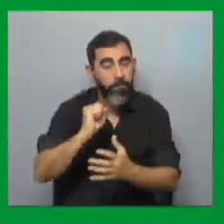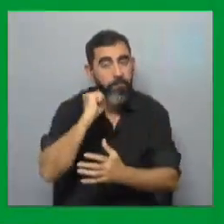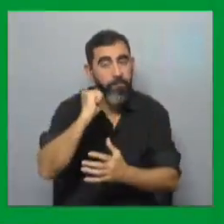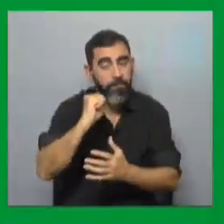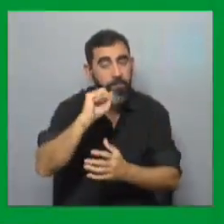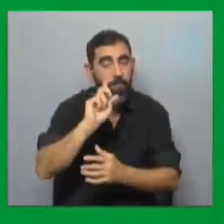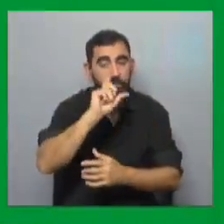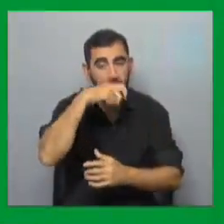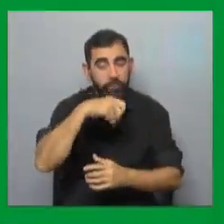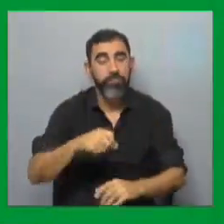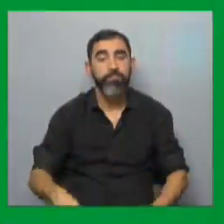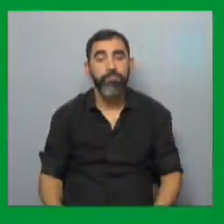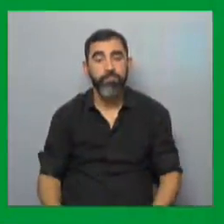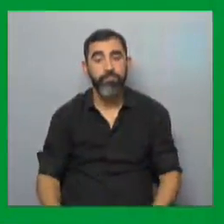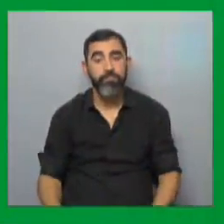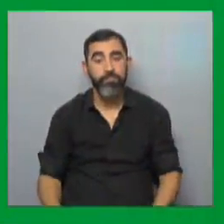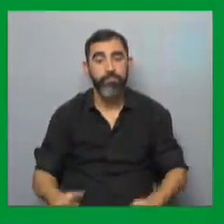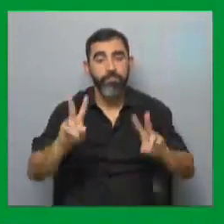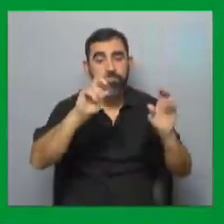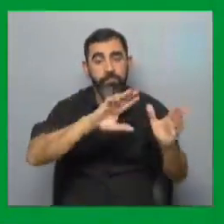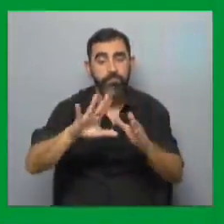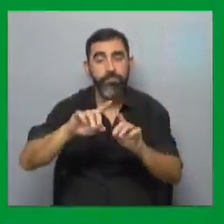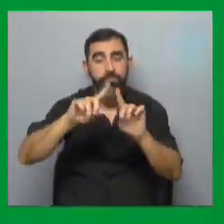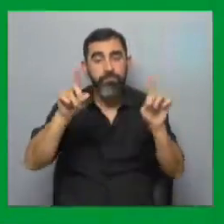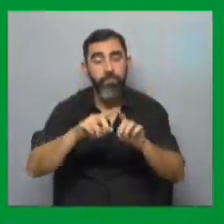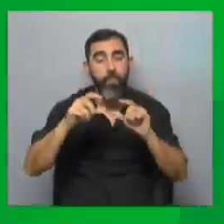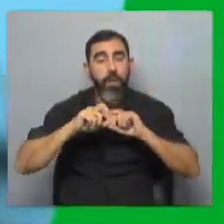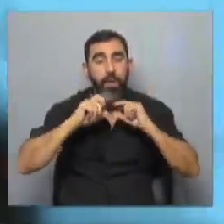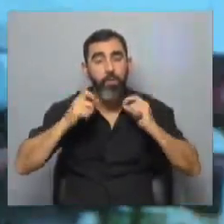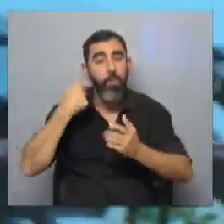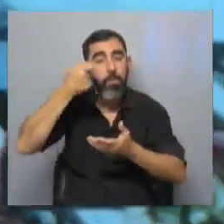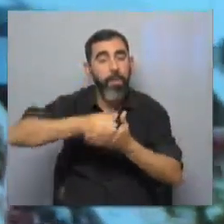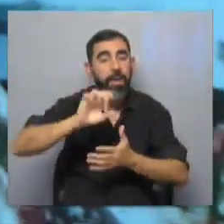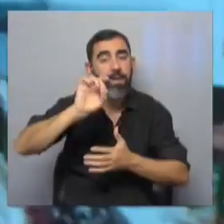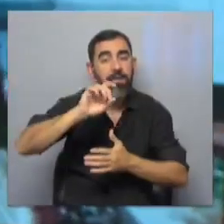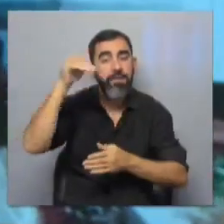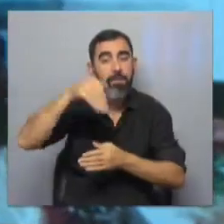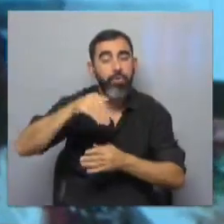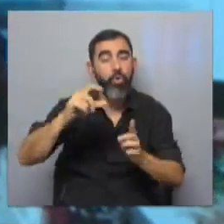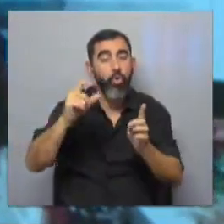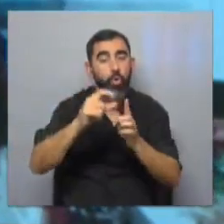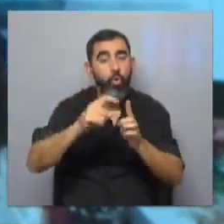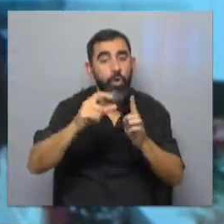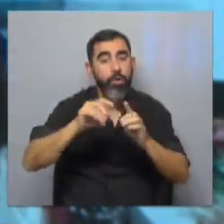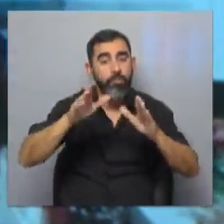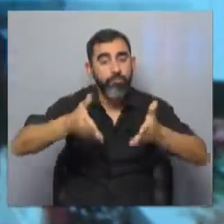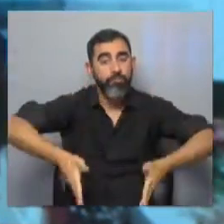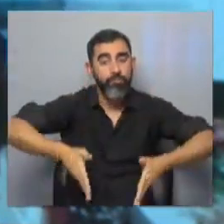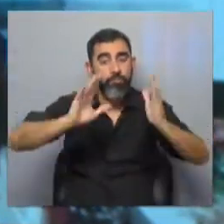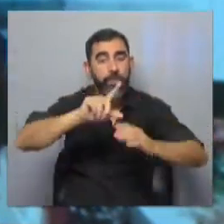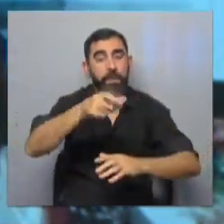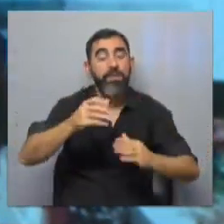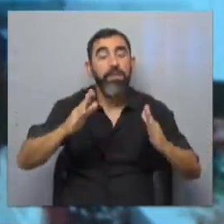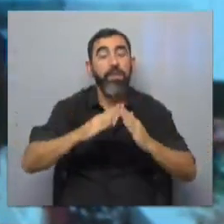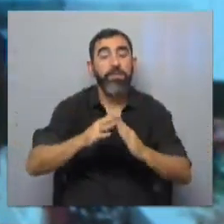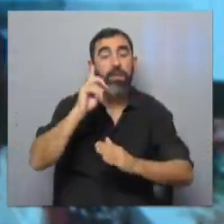simbólico para Montevideo y para todo el país. Vamos a ir a otros temas. El Círculo Católico pagó más de 15 millones de dólares por el sanatorio central de la ex Casa